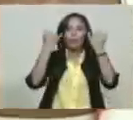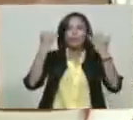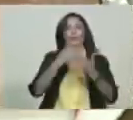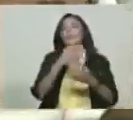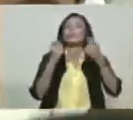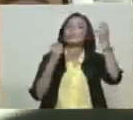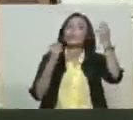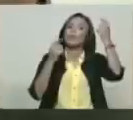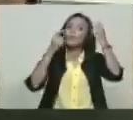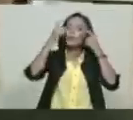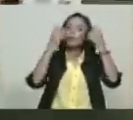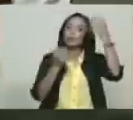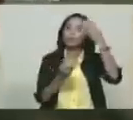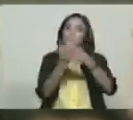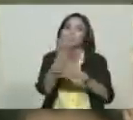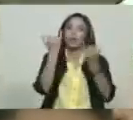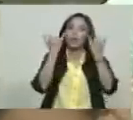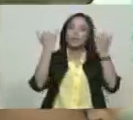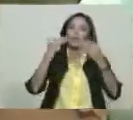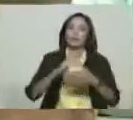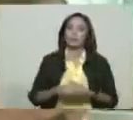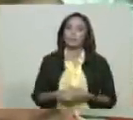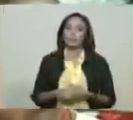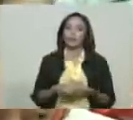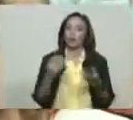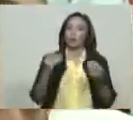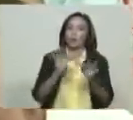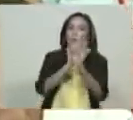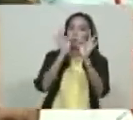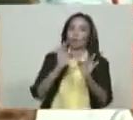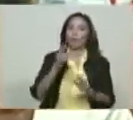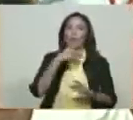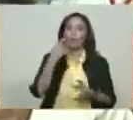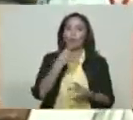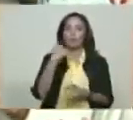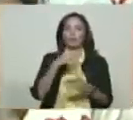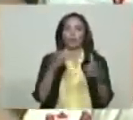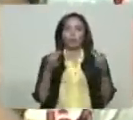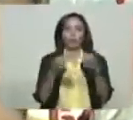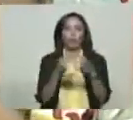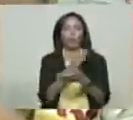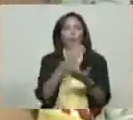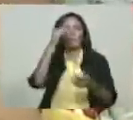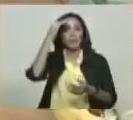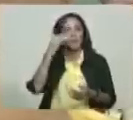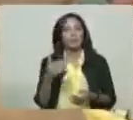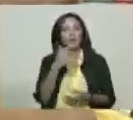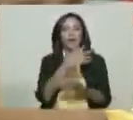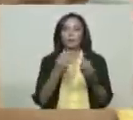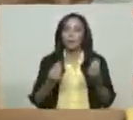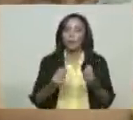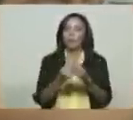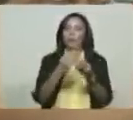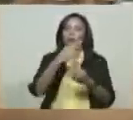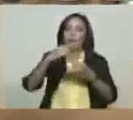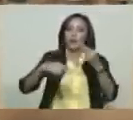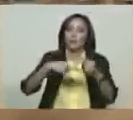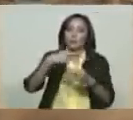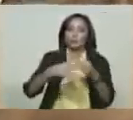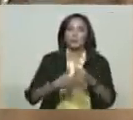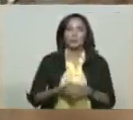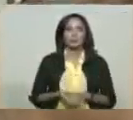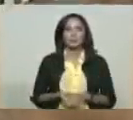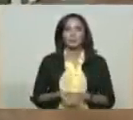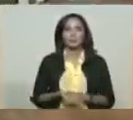Chávez. Un alto mando político. Un alto mando político-militar de la revolución. Que se renueve en